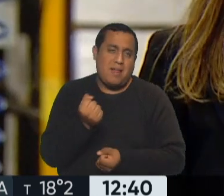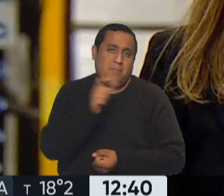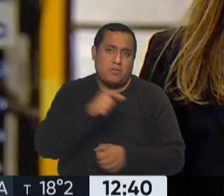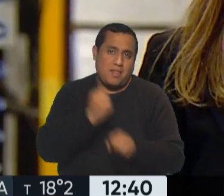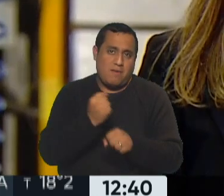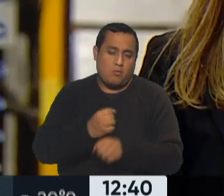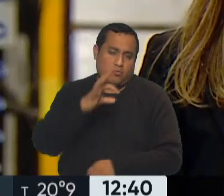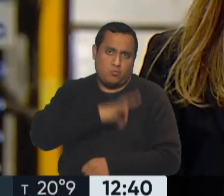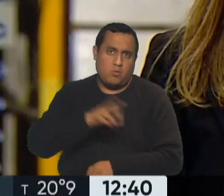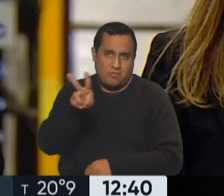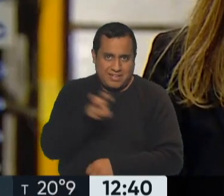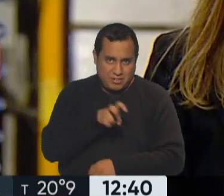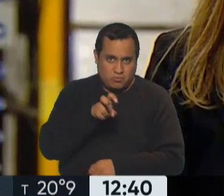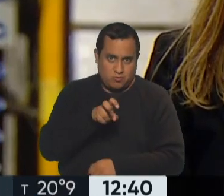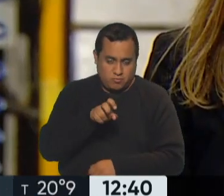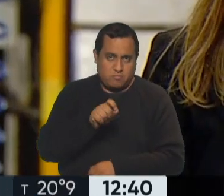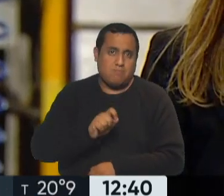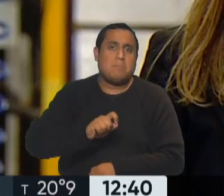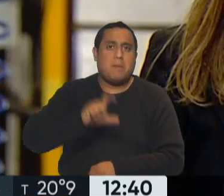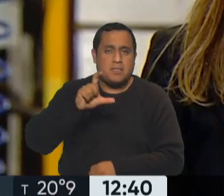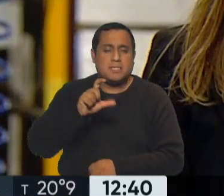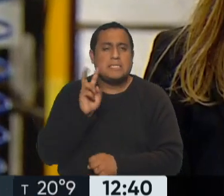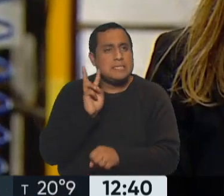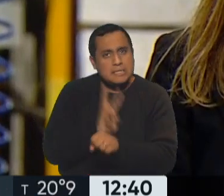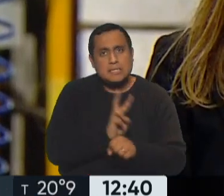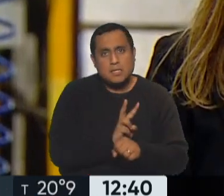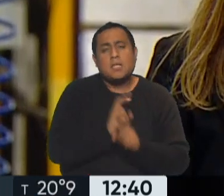protegiendo y cuidando el orden fiscal.